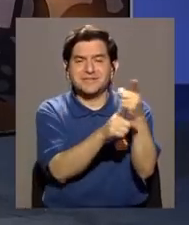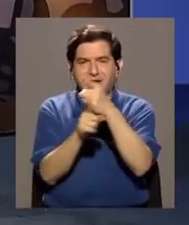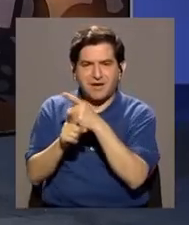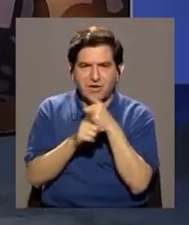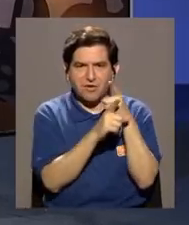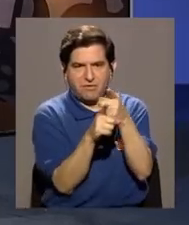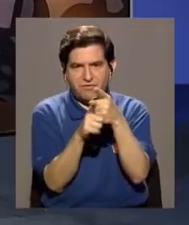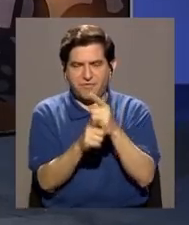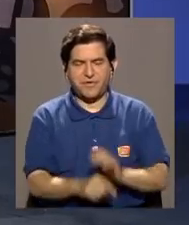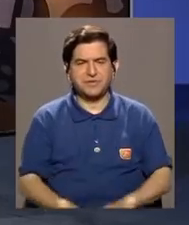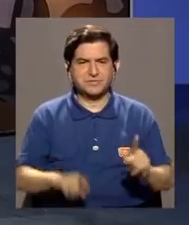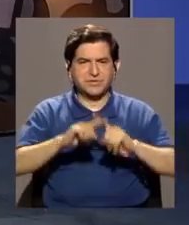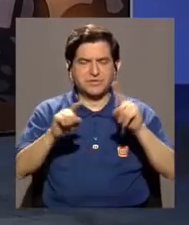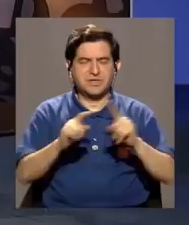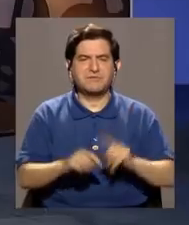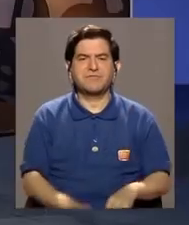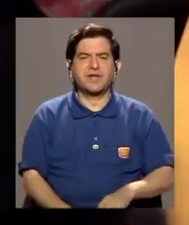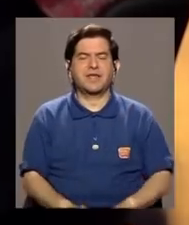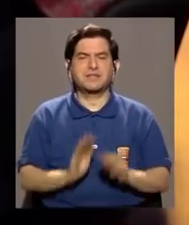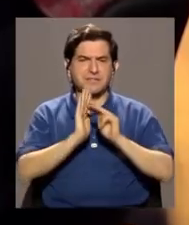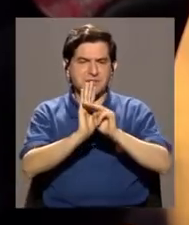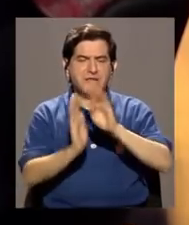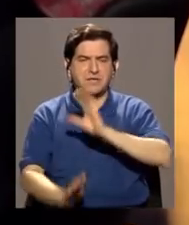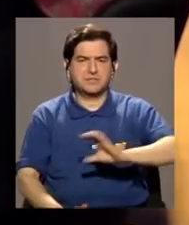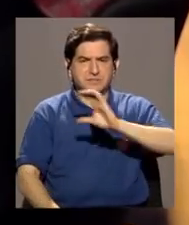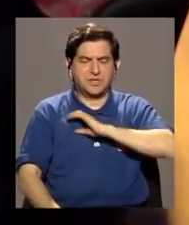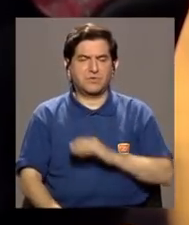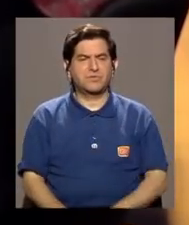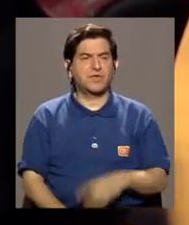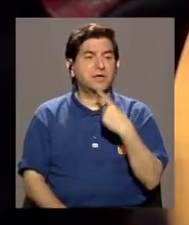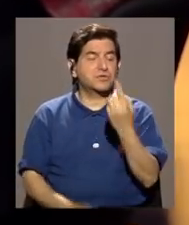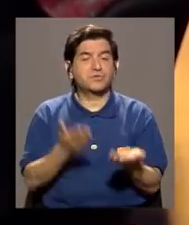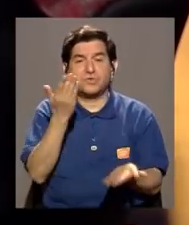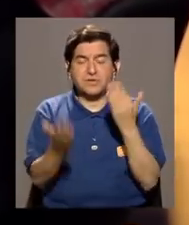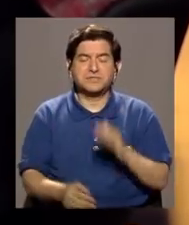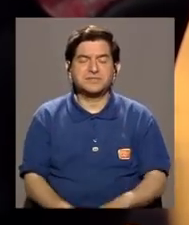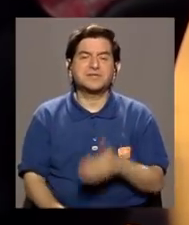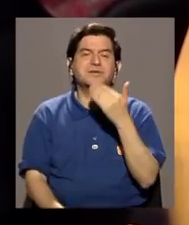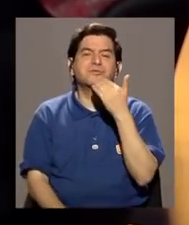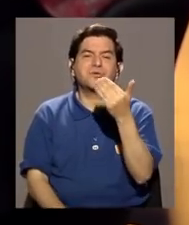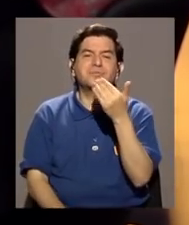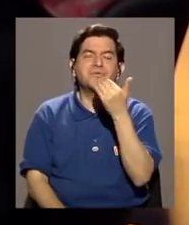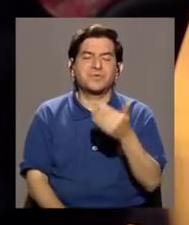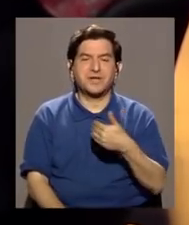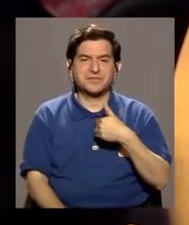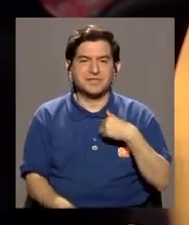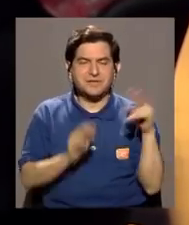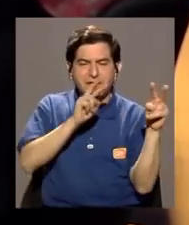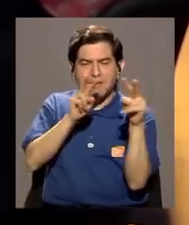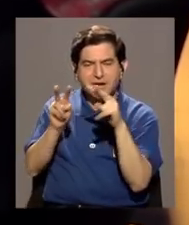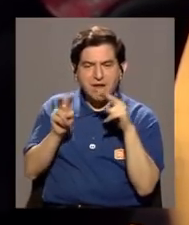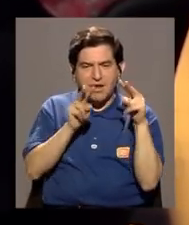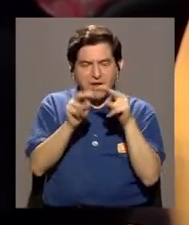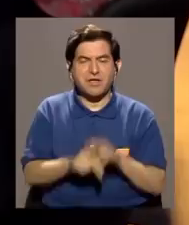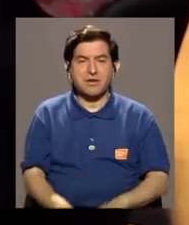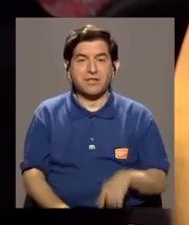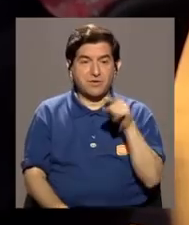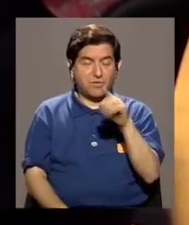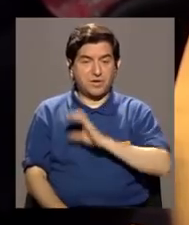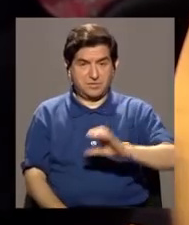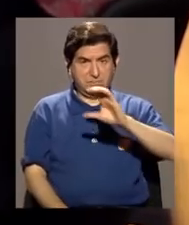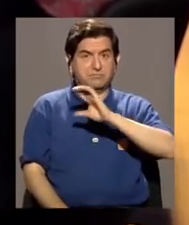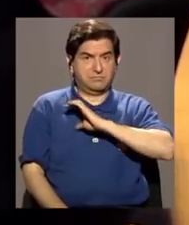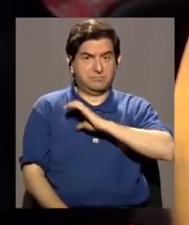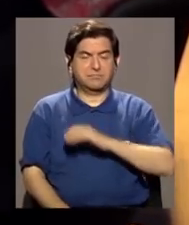corrigiendo ciertos patrones de conducta por eso lo planteaba del primer bloque casi como un agradecimiento que existe un observatorio con estas